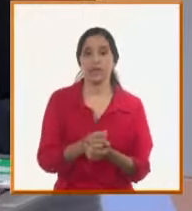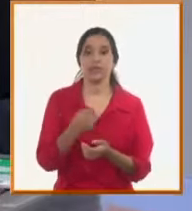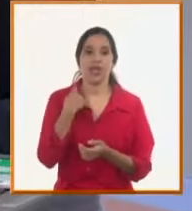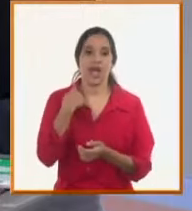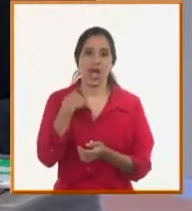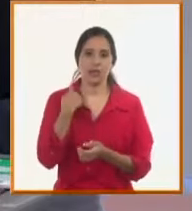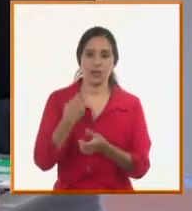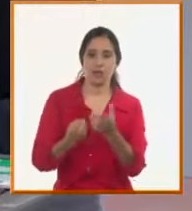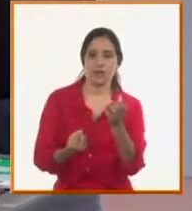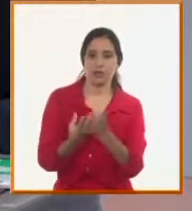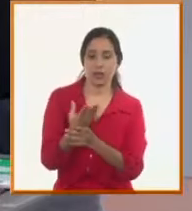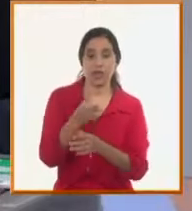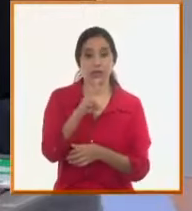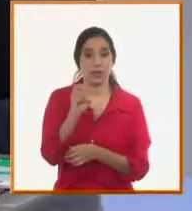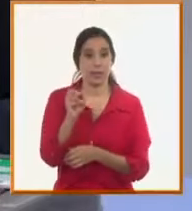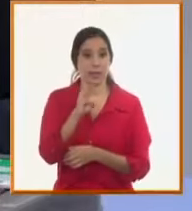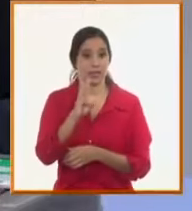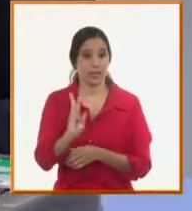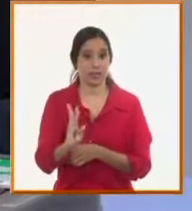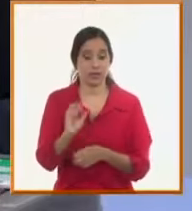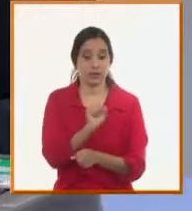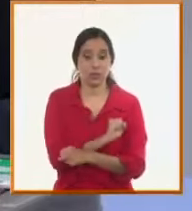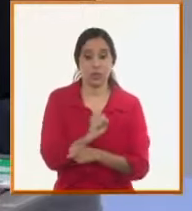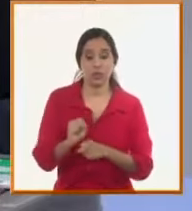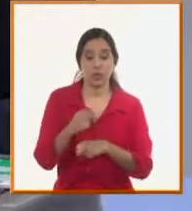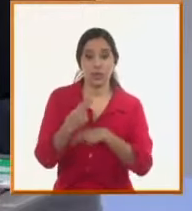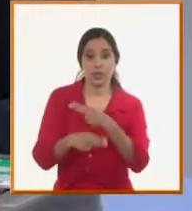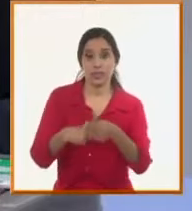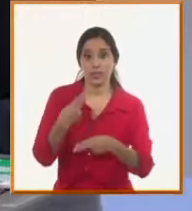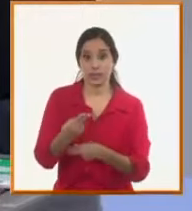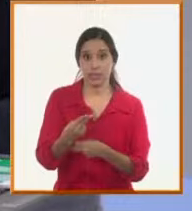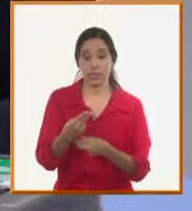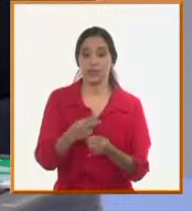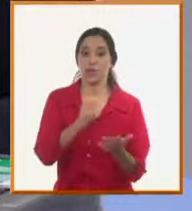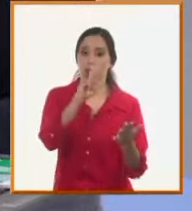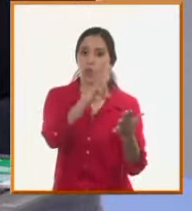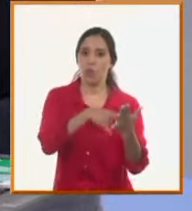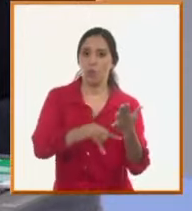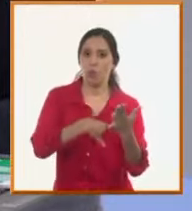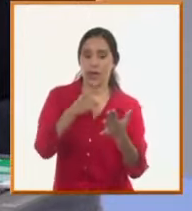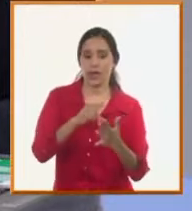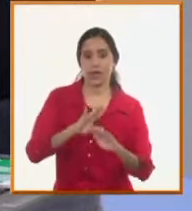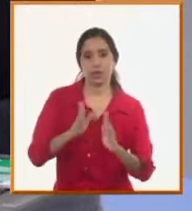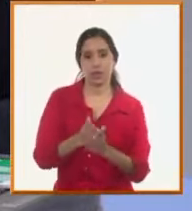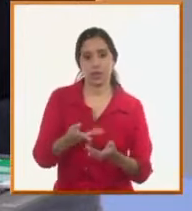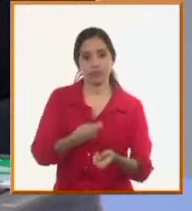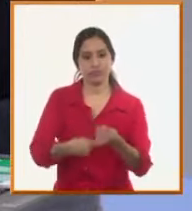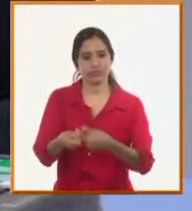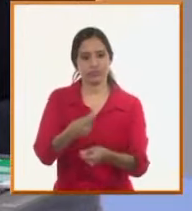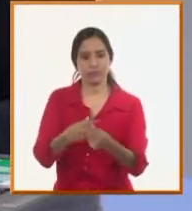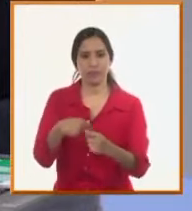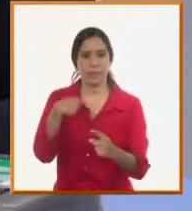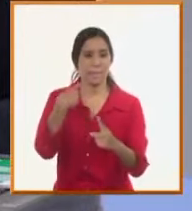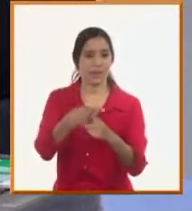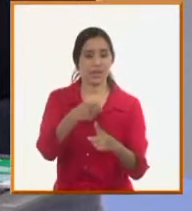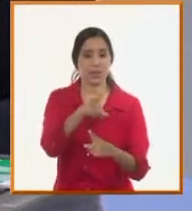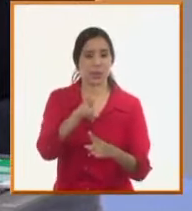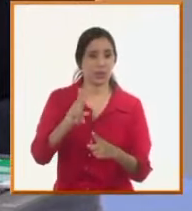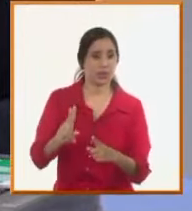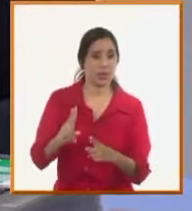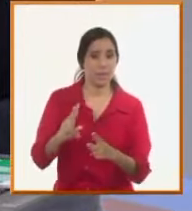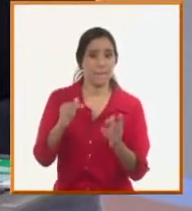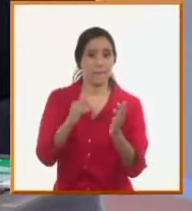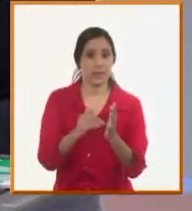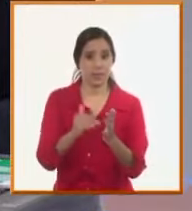2023 logró realizar a través del código QR la comercialización de pólizas, más de 12.000 operaciones, más de 15